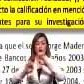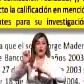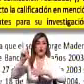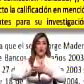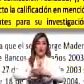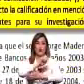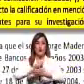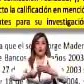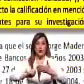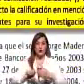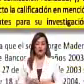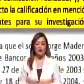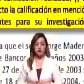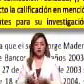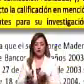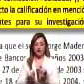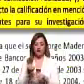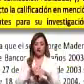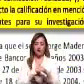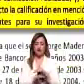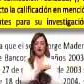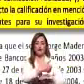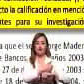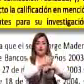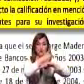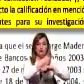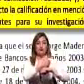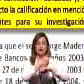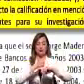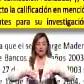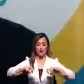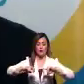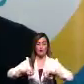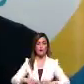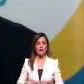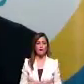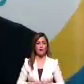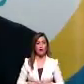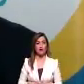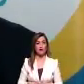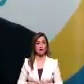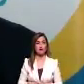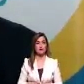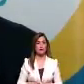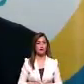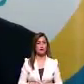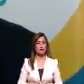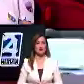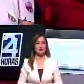en mención y se remitirá el expediente a las autoridades para su investigación. Joana Ramos, 24 horas.